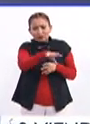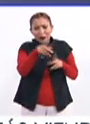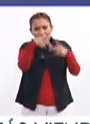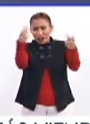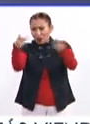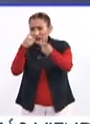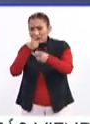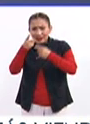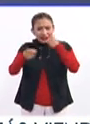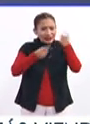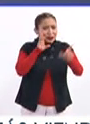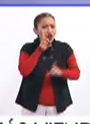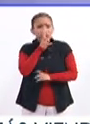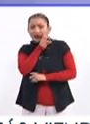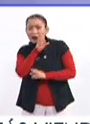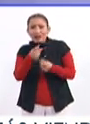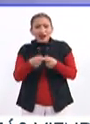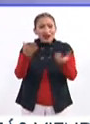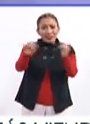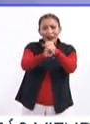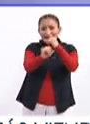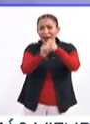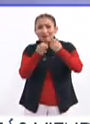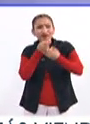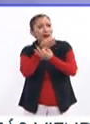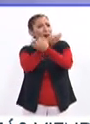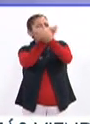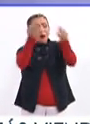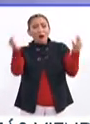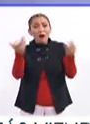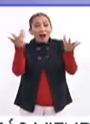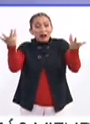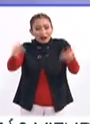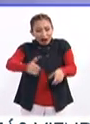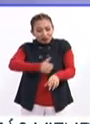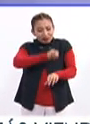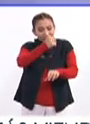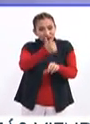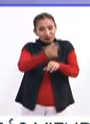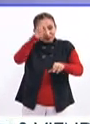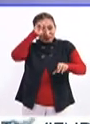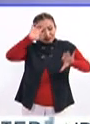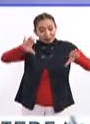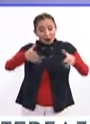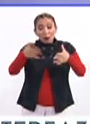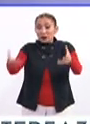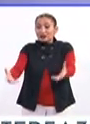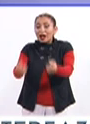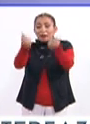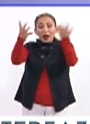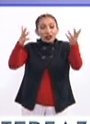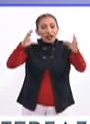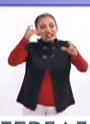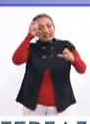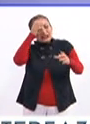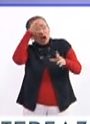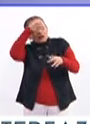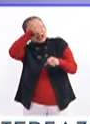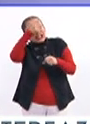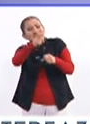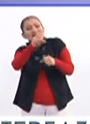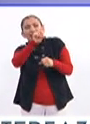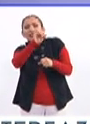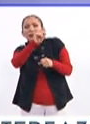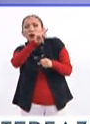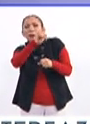páginas de periódicos y de noticias y de las redes sociales, la creación de todo la recuperación del concepto como tal de